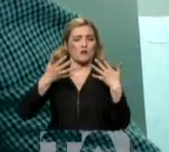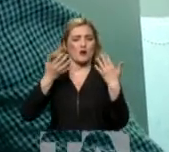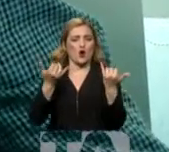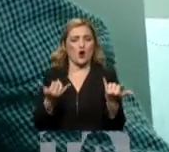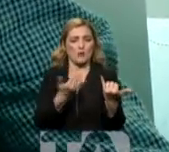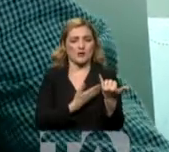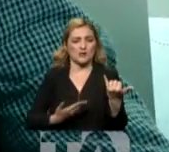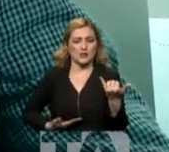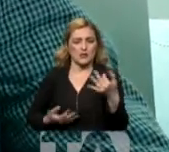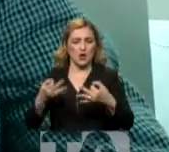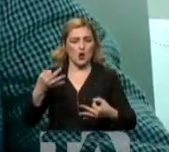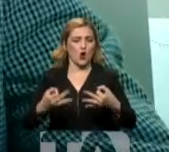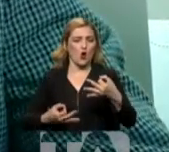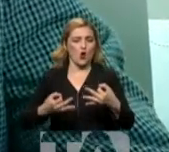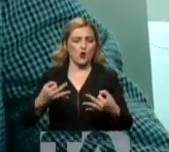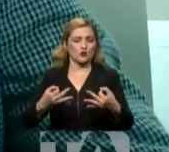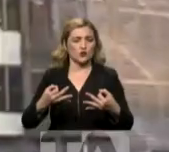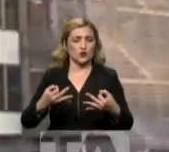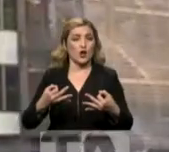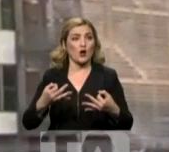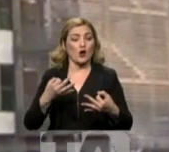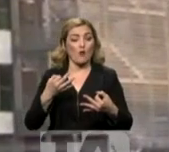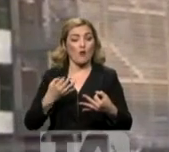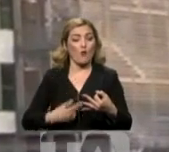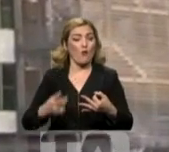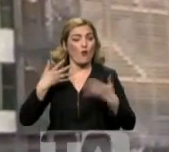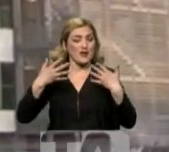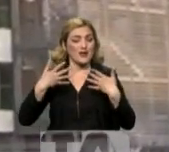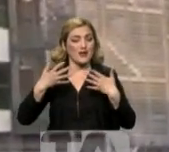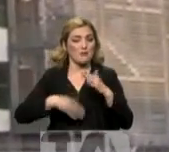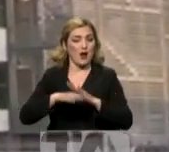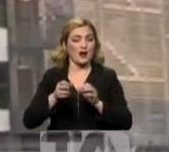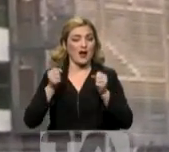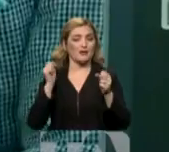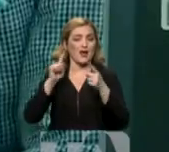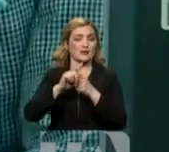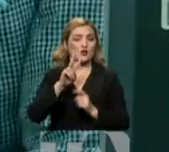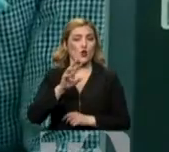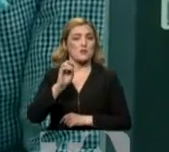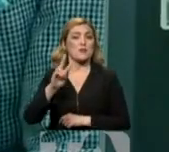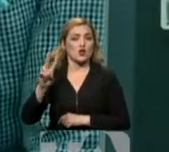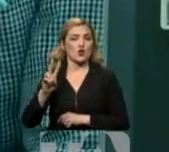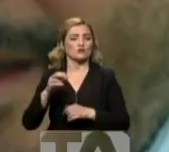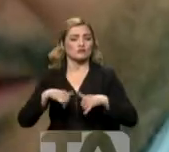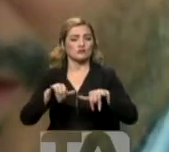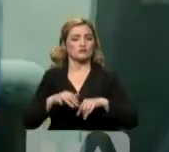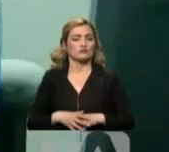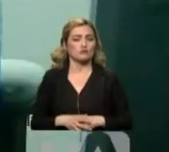la presidencia de la Corte de Justicia más grande del país, cargo que ocupará hasta el 2022.